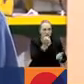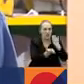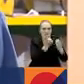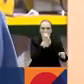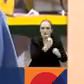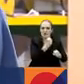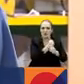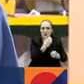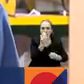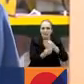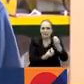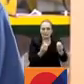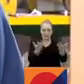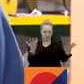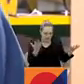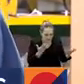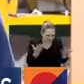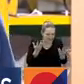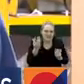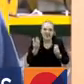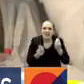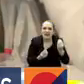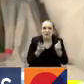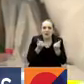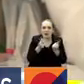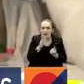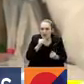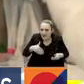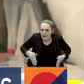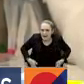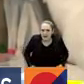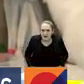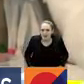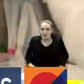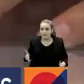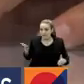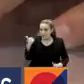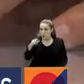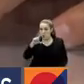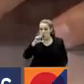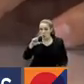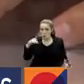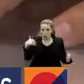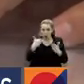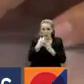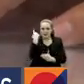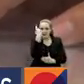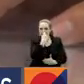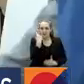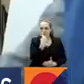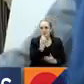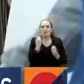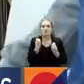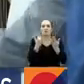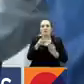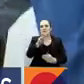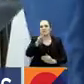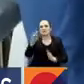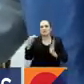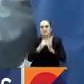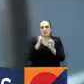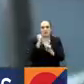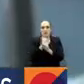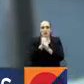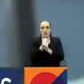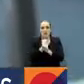ese momento que uno no sabe qué hacer porque el bolsillo. Entre julio y septiembre en el país se han creado 77.000 empleos para jóvenes que como